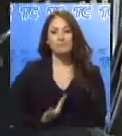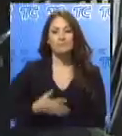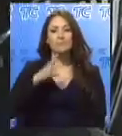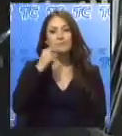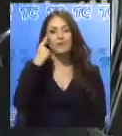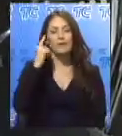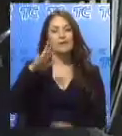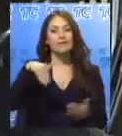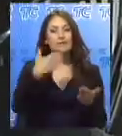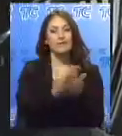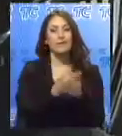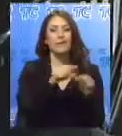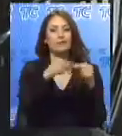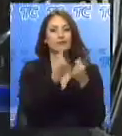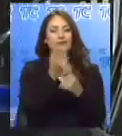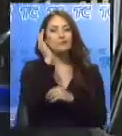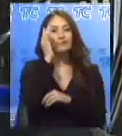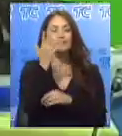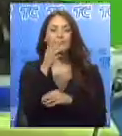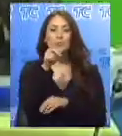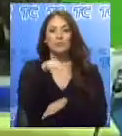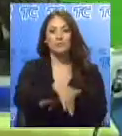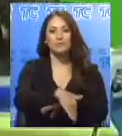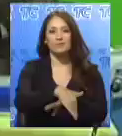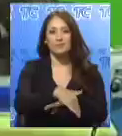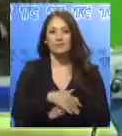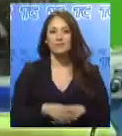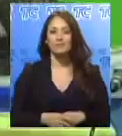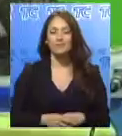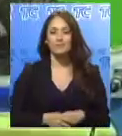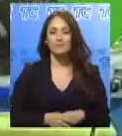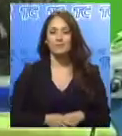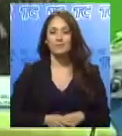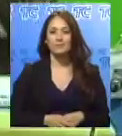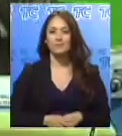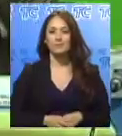Plaza de Santo Domingo pasado el mediodía. Cristian Hidalgo, TC Televisión.